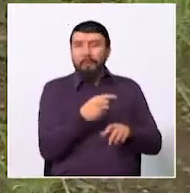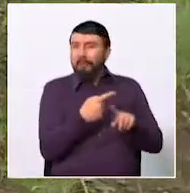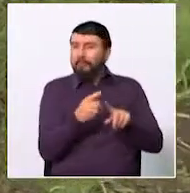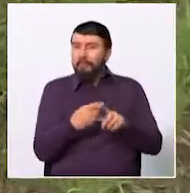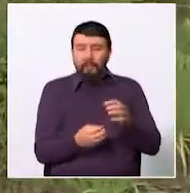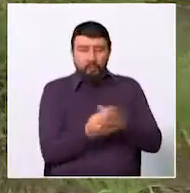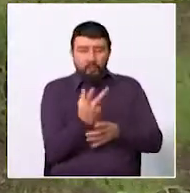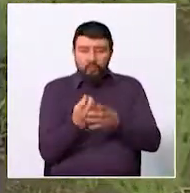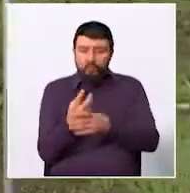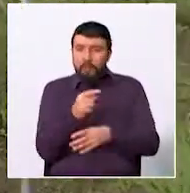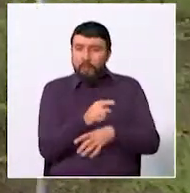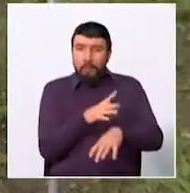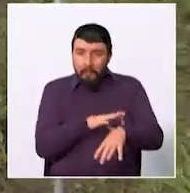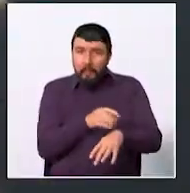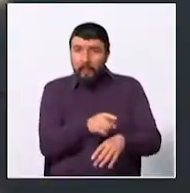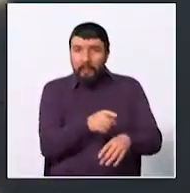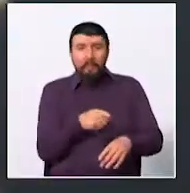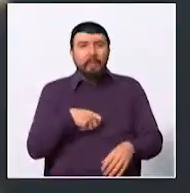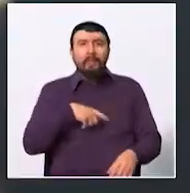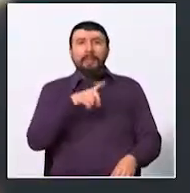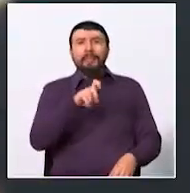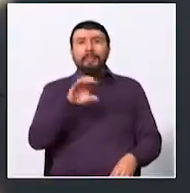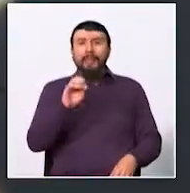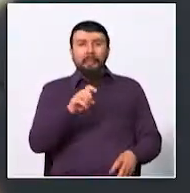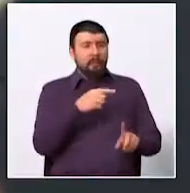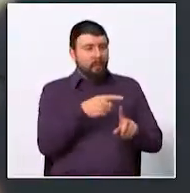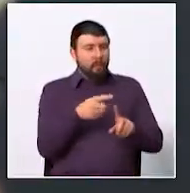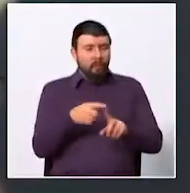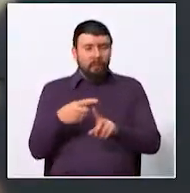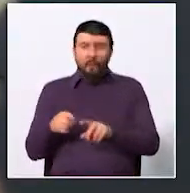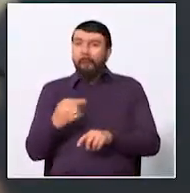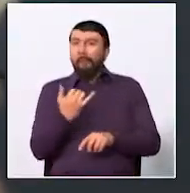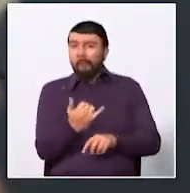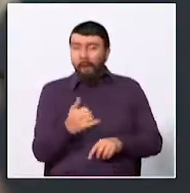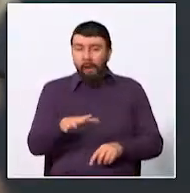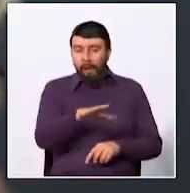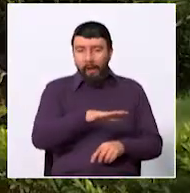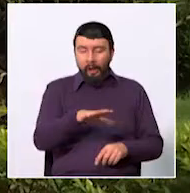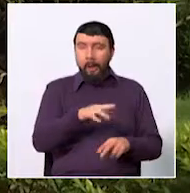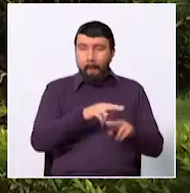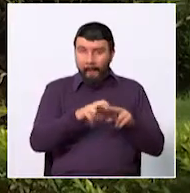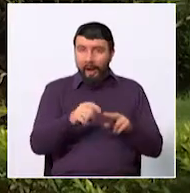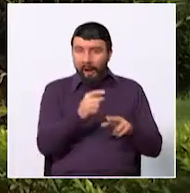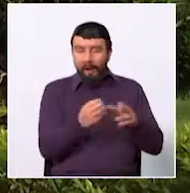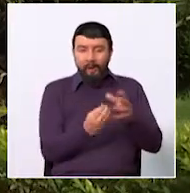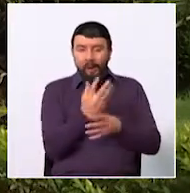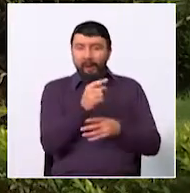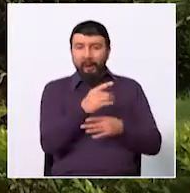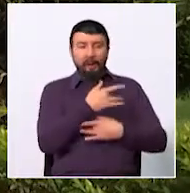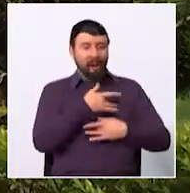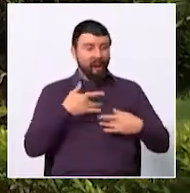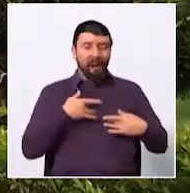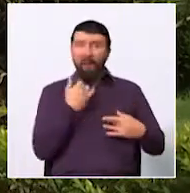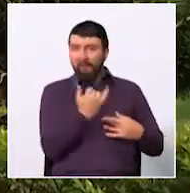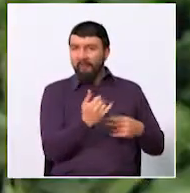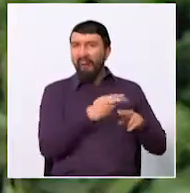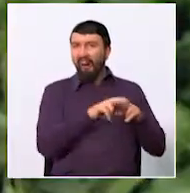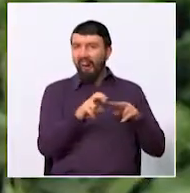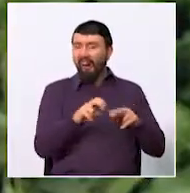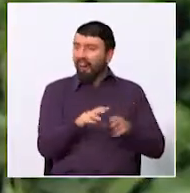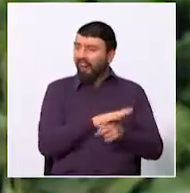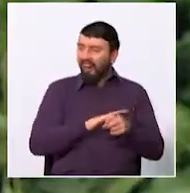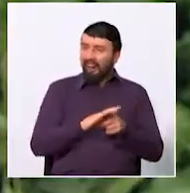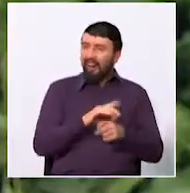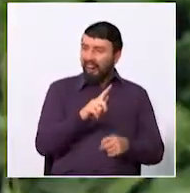aquí tengo más de 60 variedad de plantas medicinales ahí en manizales en el parque la salud es el parque de la salud que estaba en